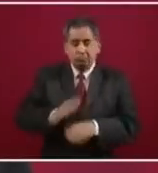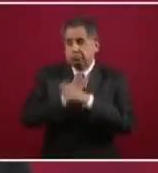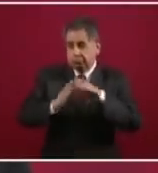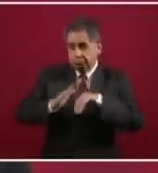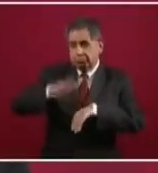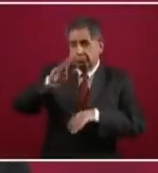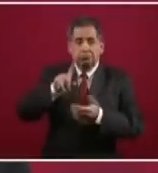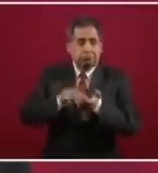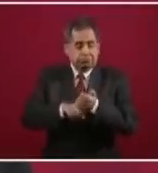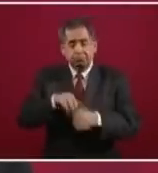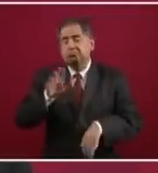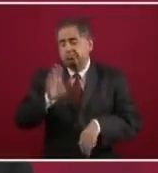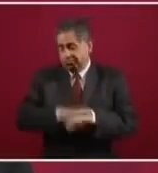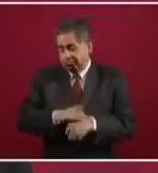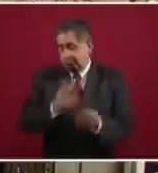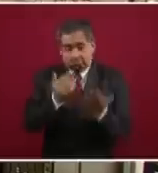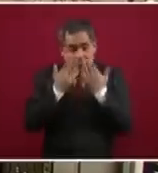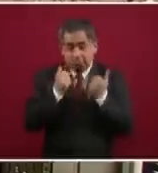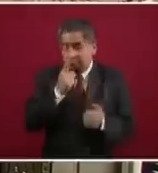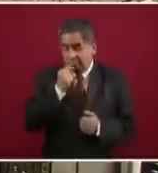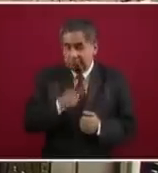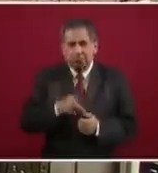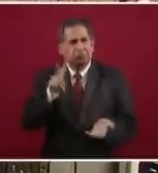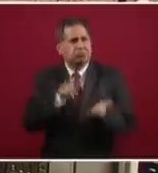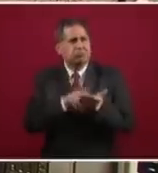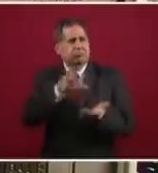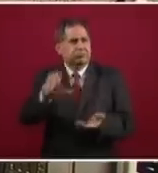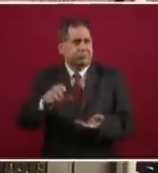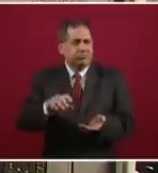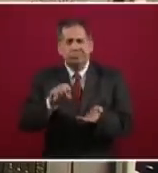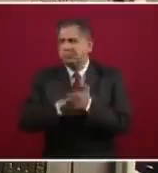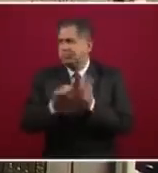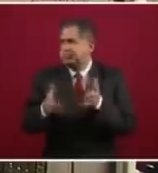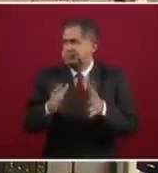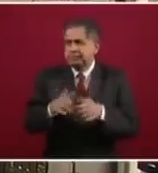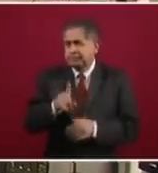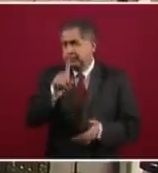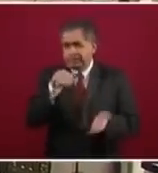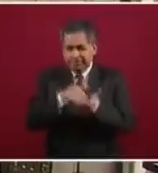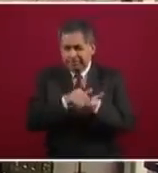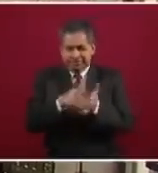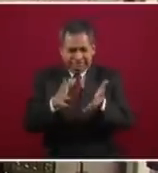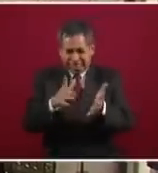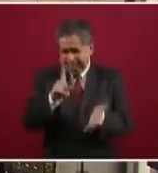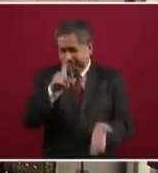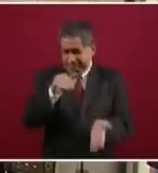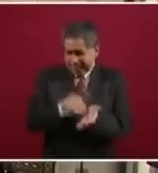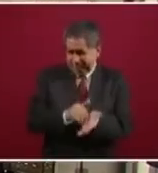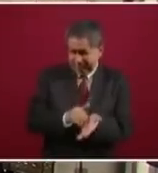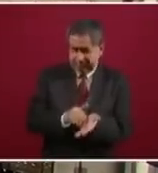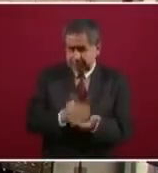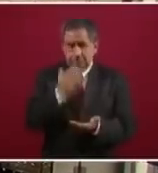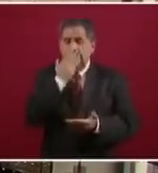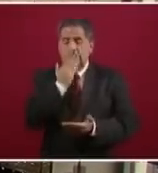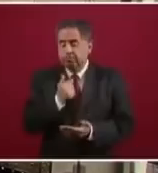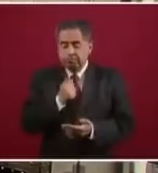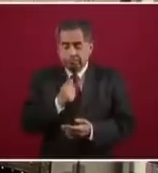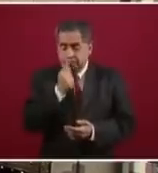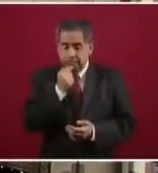de 2.500 municipios, en 1.000, cuando menos,